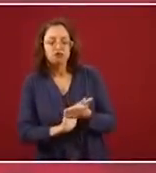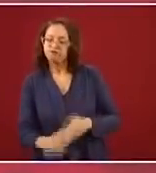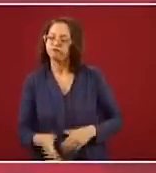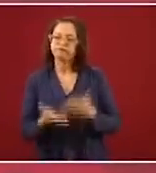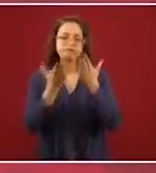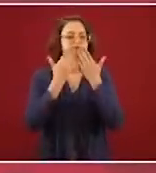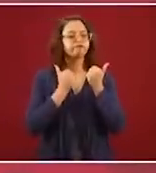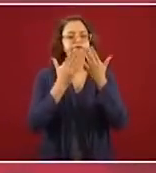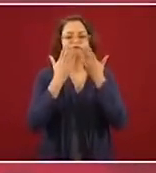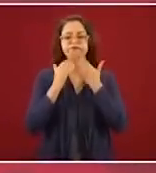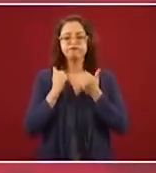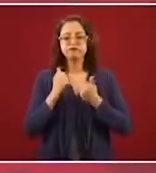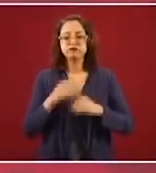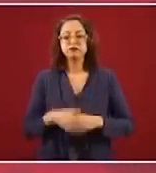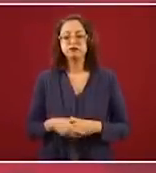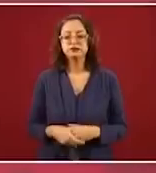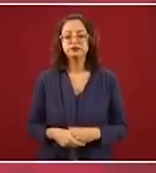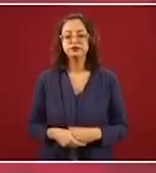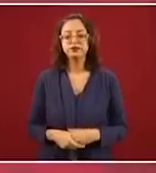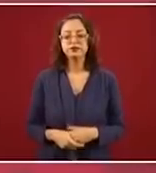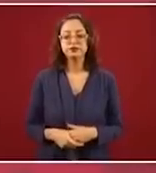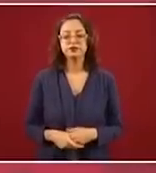Algunos estaban